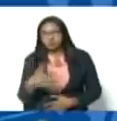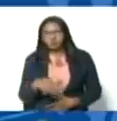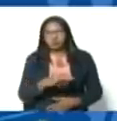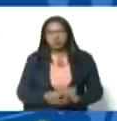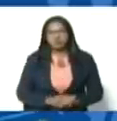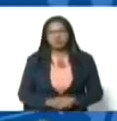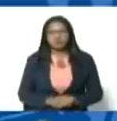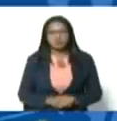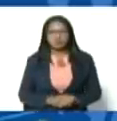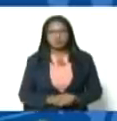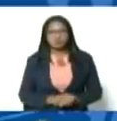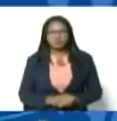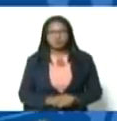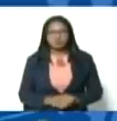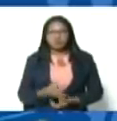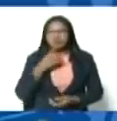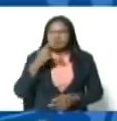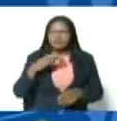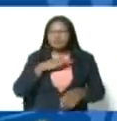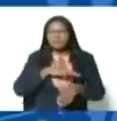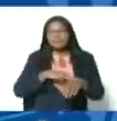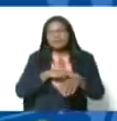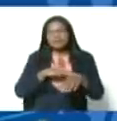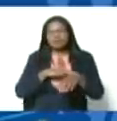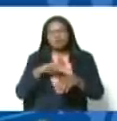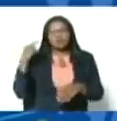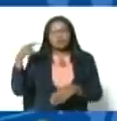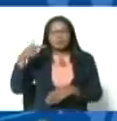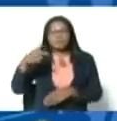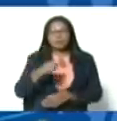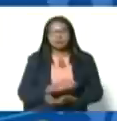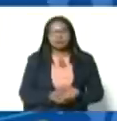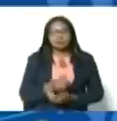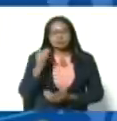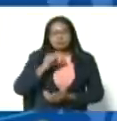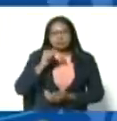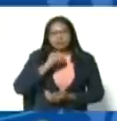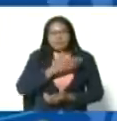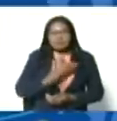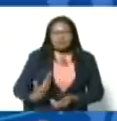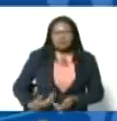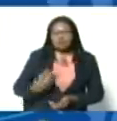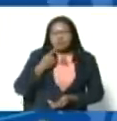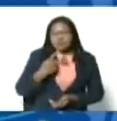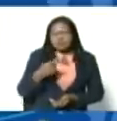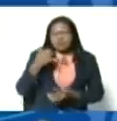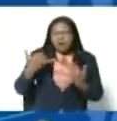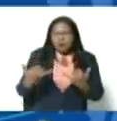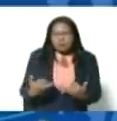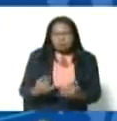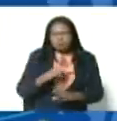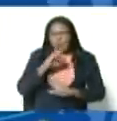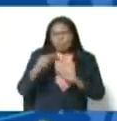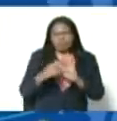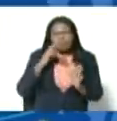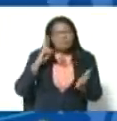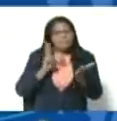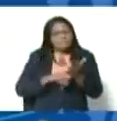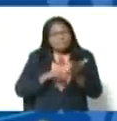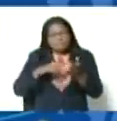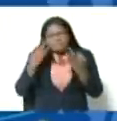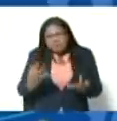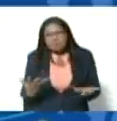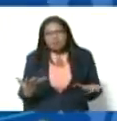compadre. ¿Ah? ¿Qué dice Hipólito? Bueno, presidente, lo que usted ha dicho es absolutamente cierto, al punto